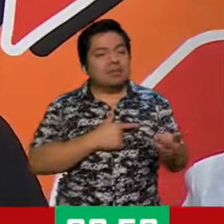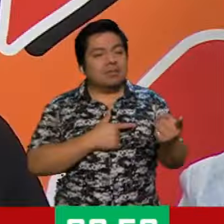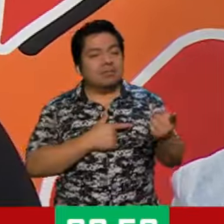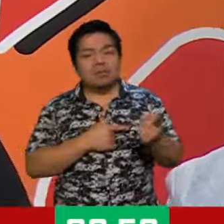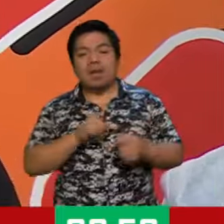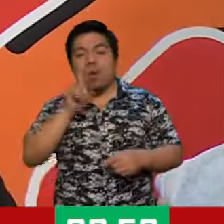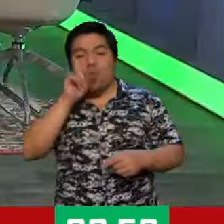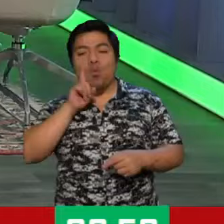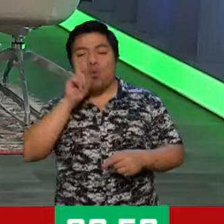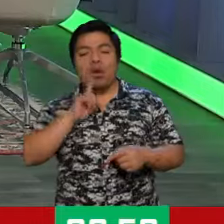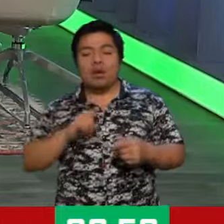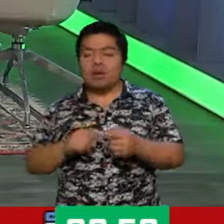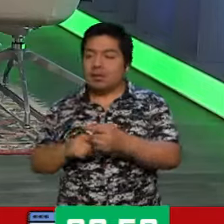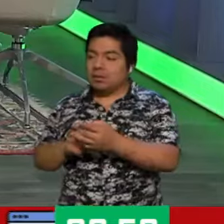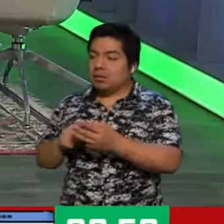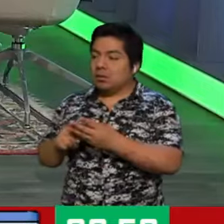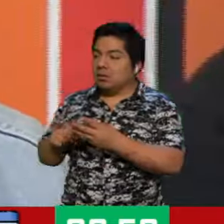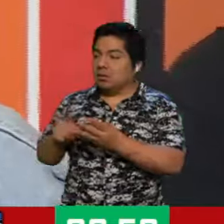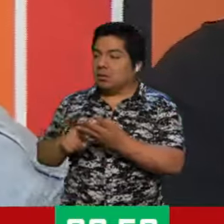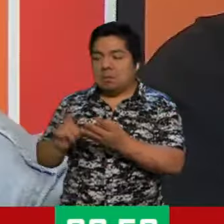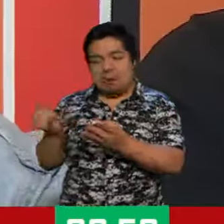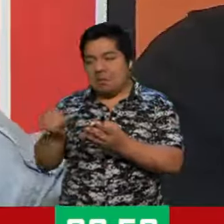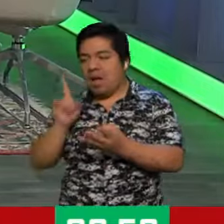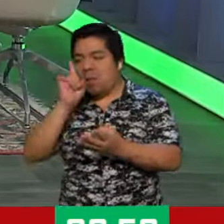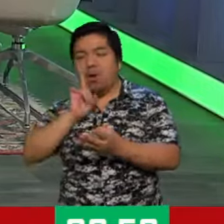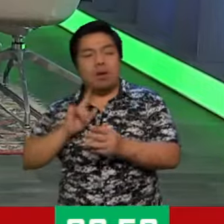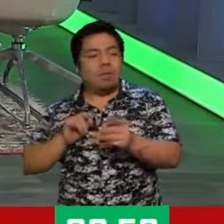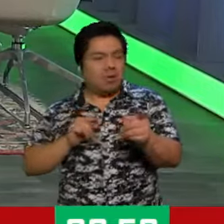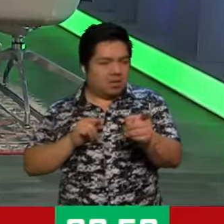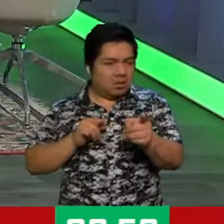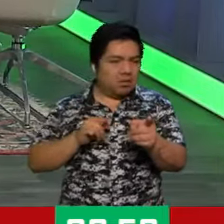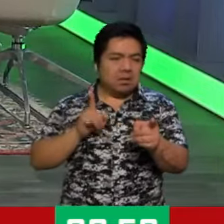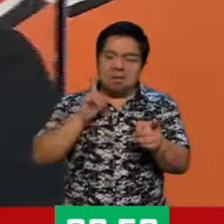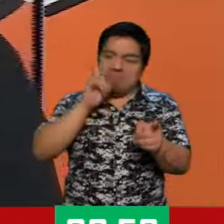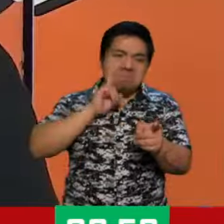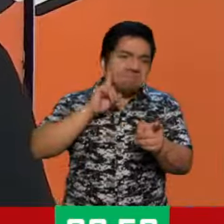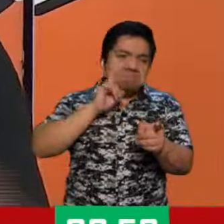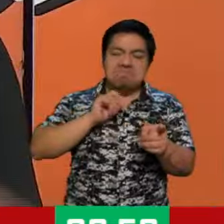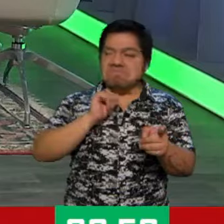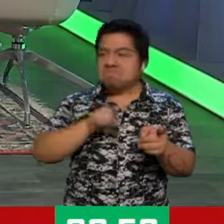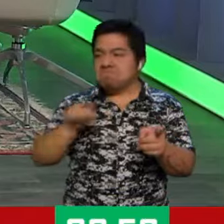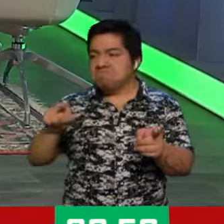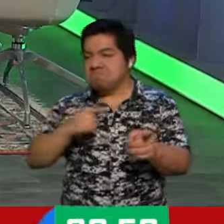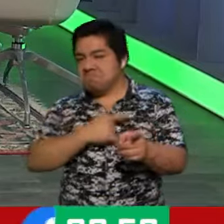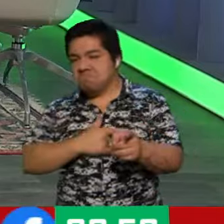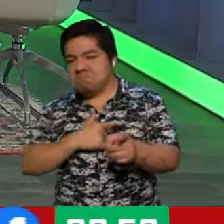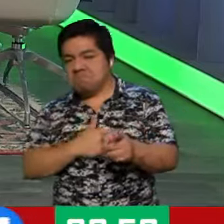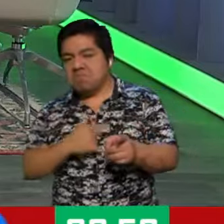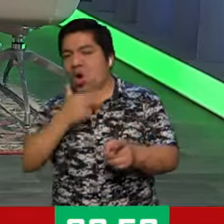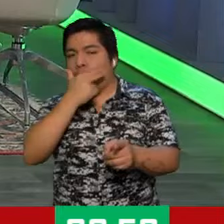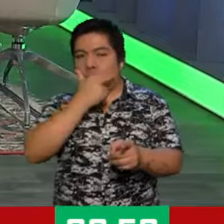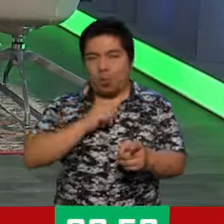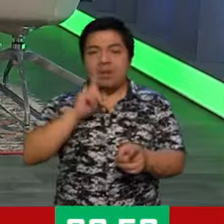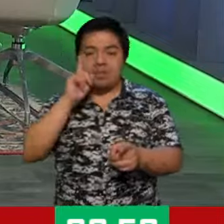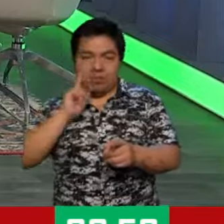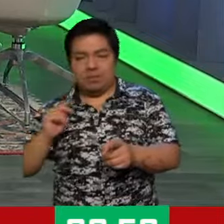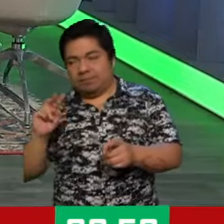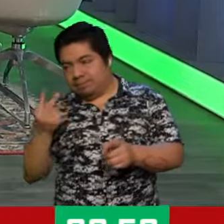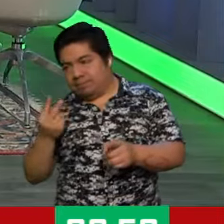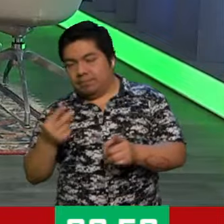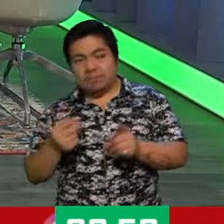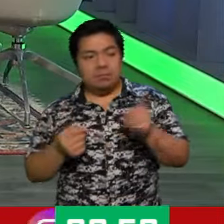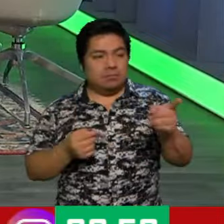mujeres. ¿Usted? Igual, mujeres. ¿Usted? Igual, las mujeres. A mí una. No, a mí hombres y mujeres. Ok, ¿y a